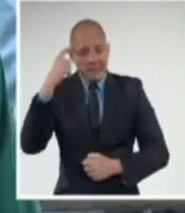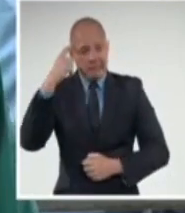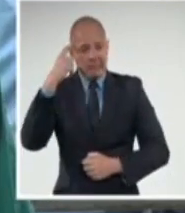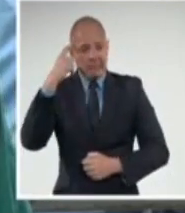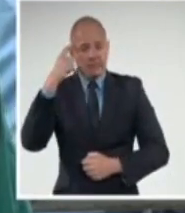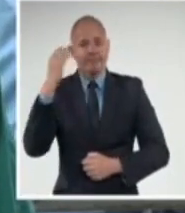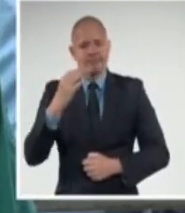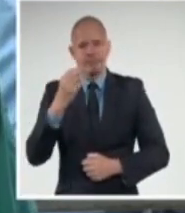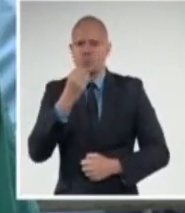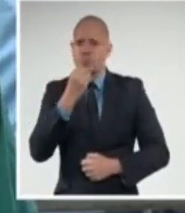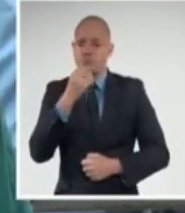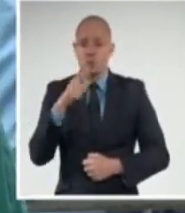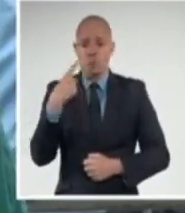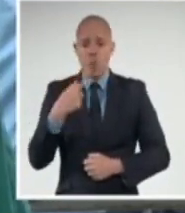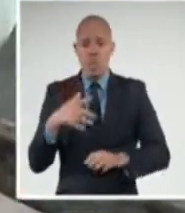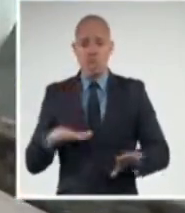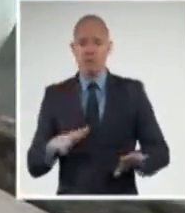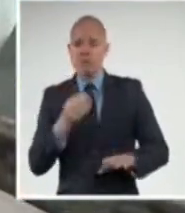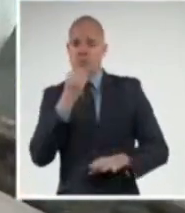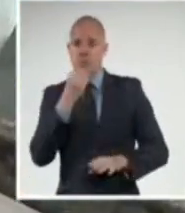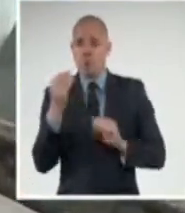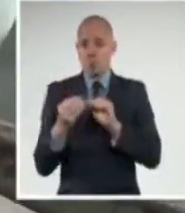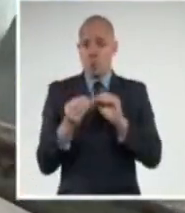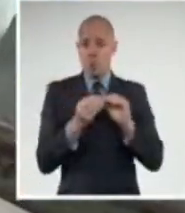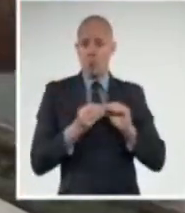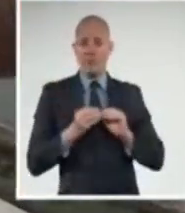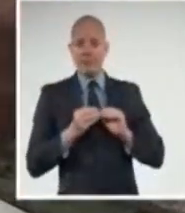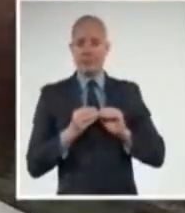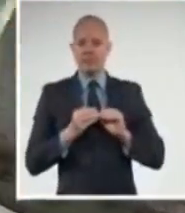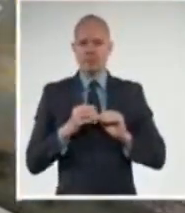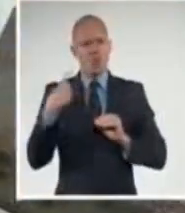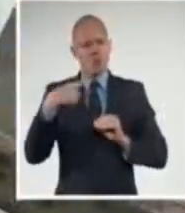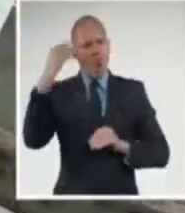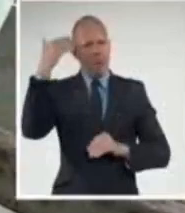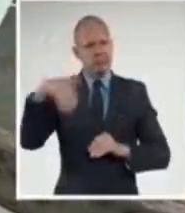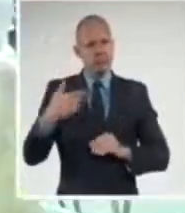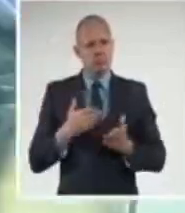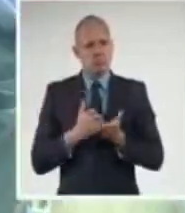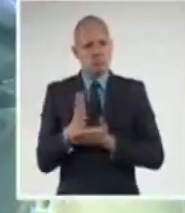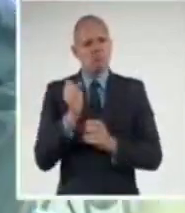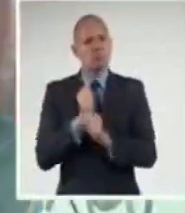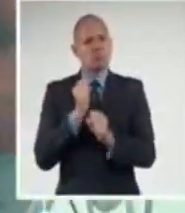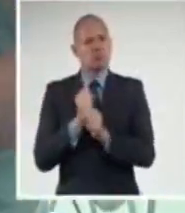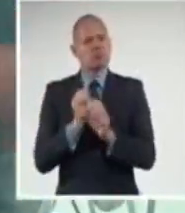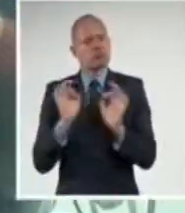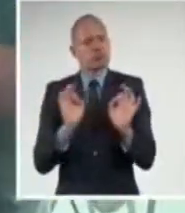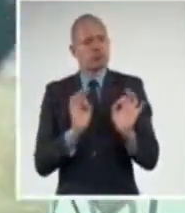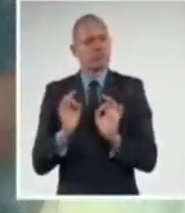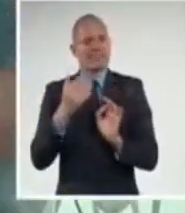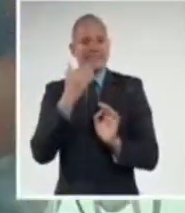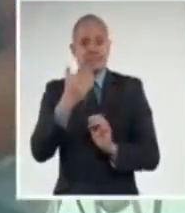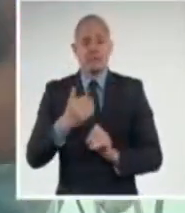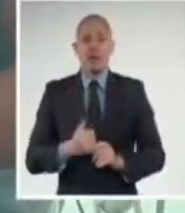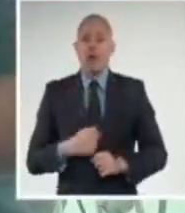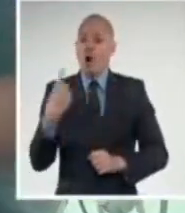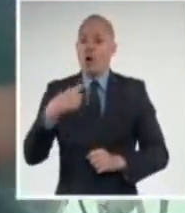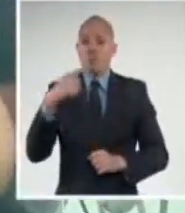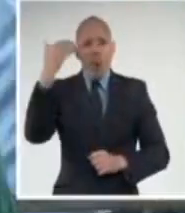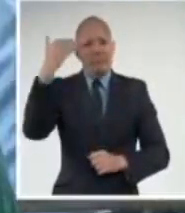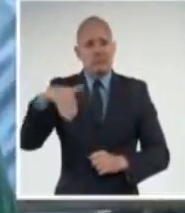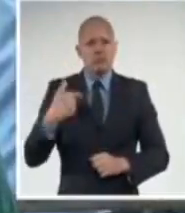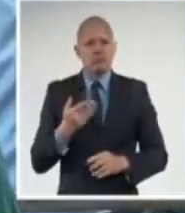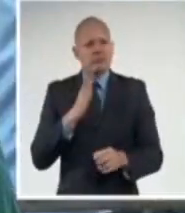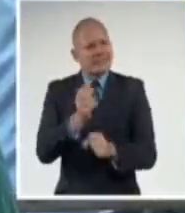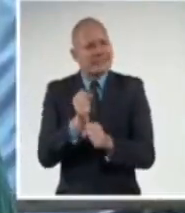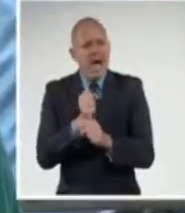¿no? Contagiarse, pero no nos ha detenido, no nos va a detener. Hemos salido adelante, hemos salido a trabajar,